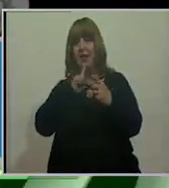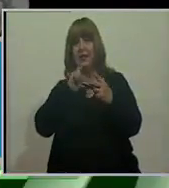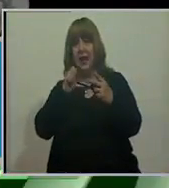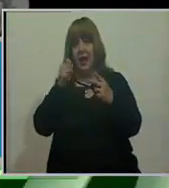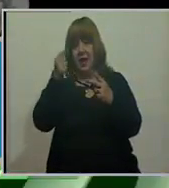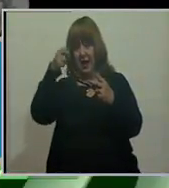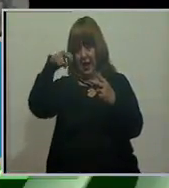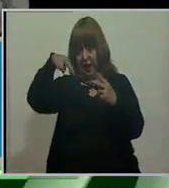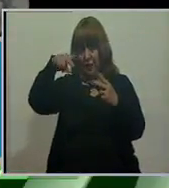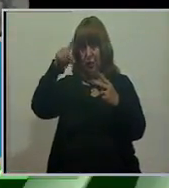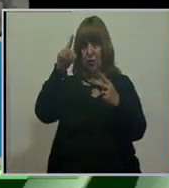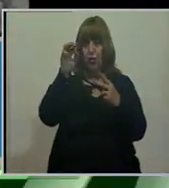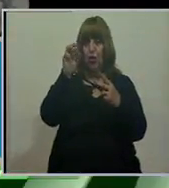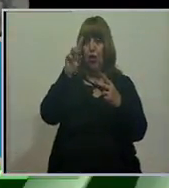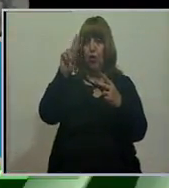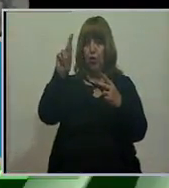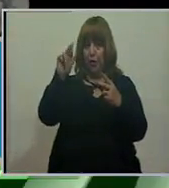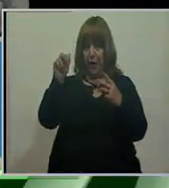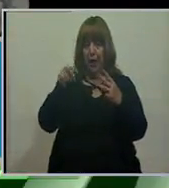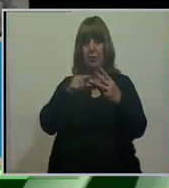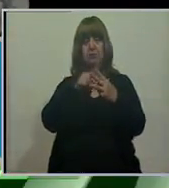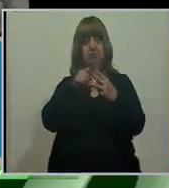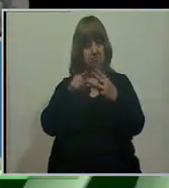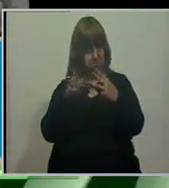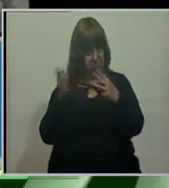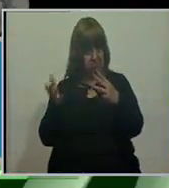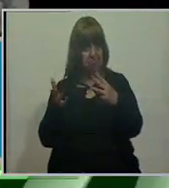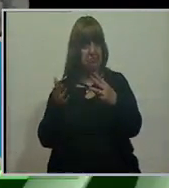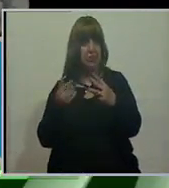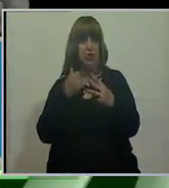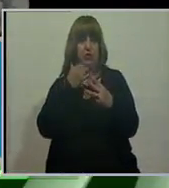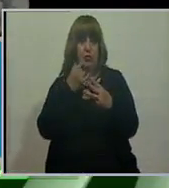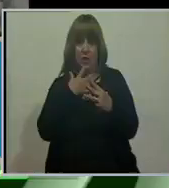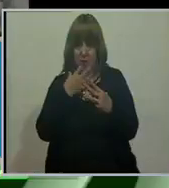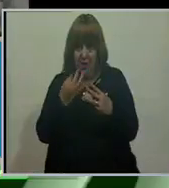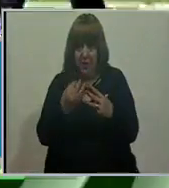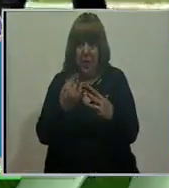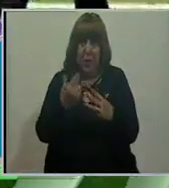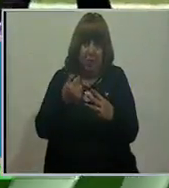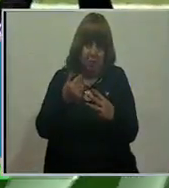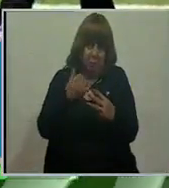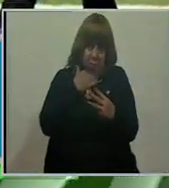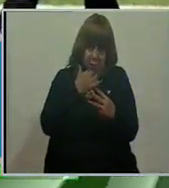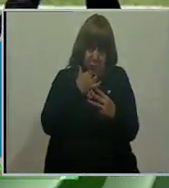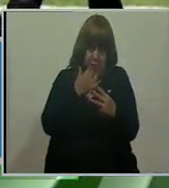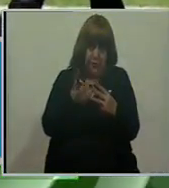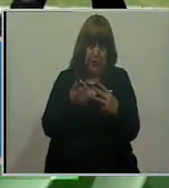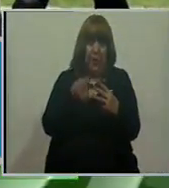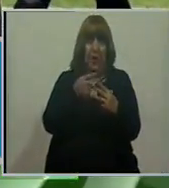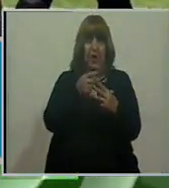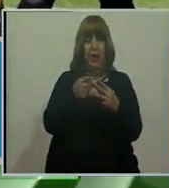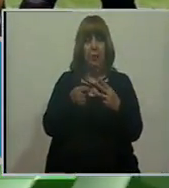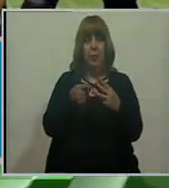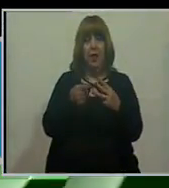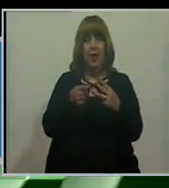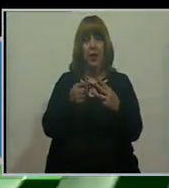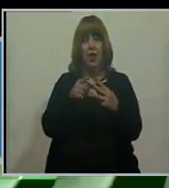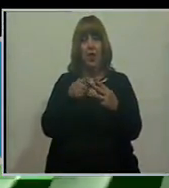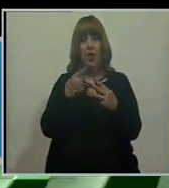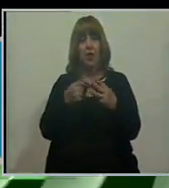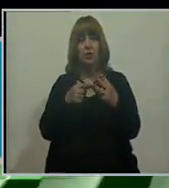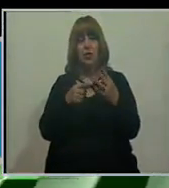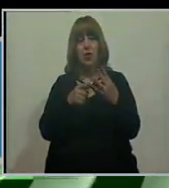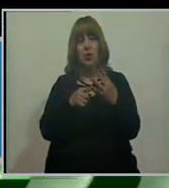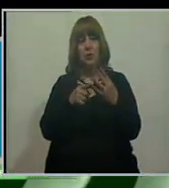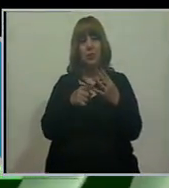Andorra. Selecciones realmente impresentables. Yo no sé si esto es verdad o no, lo cierto es que es prácticamente difícil, ¿no? Que Sacachispa, que es el que, ¿se